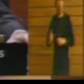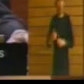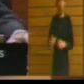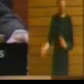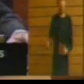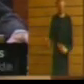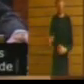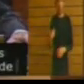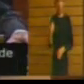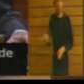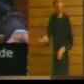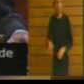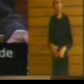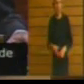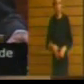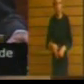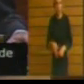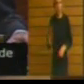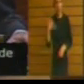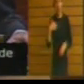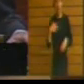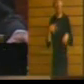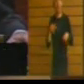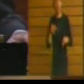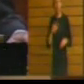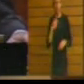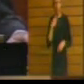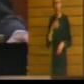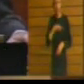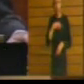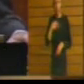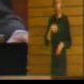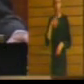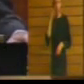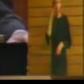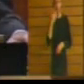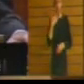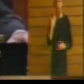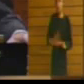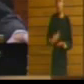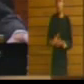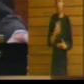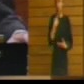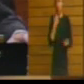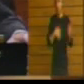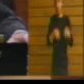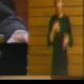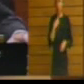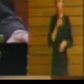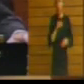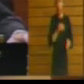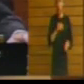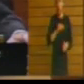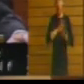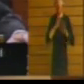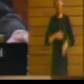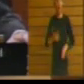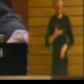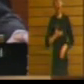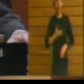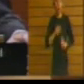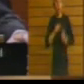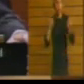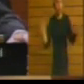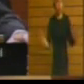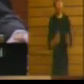cicatera. Y acabo ya, señora presidenta. Es evidente que con este tipo de comportamientos, al final, que los ayuntamientos